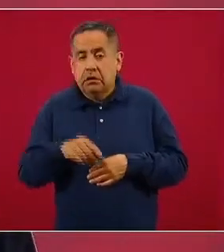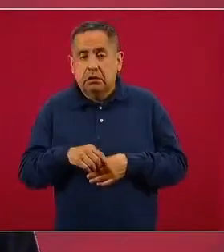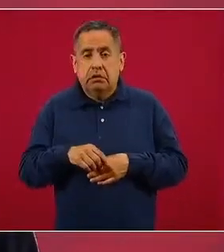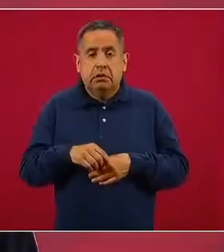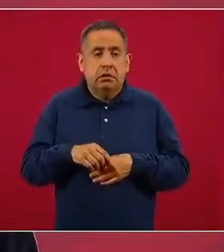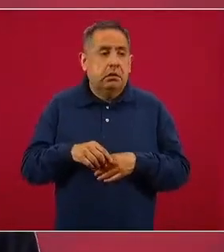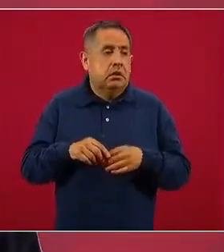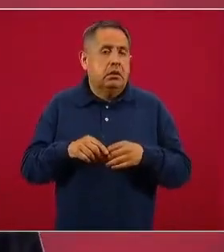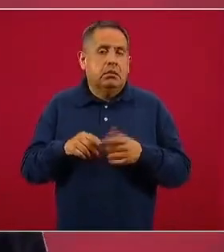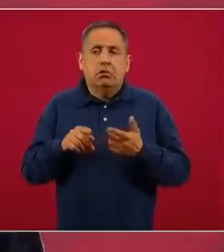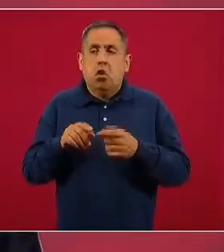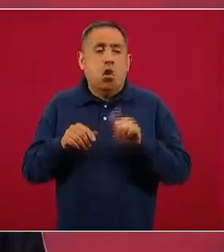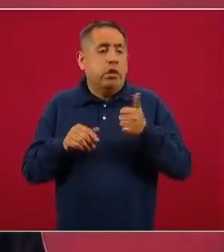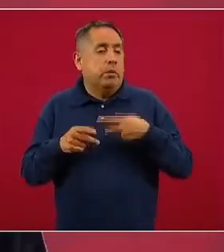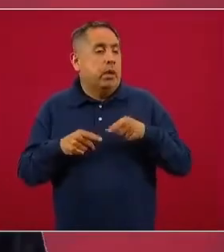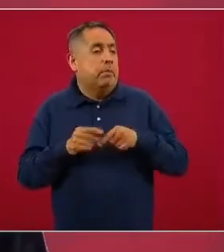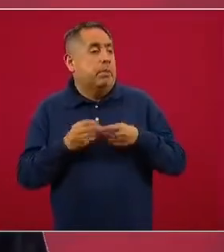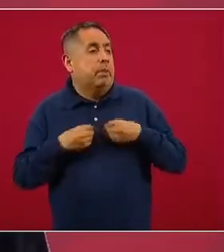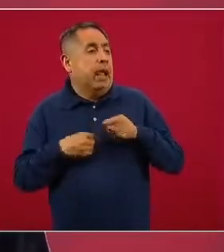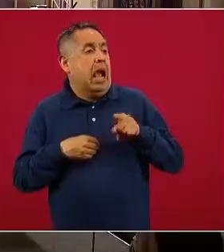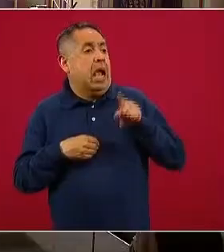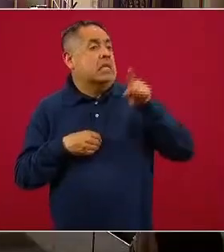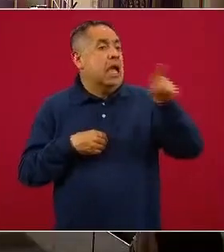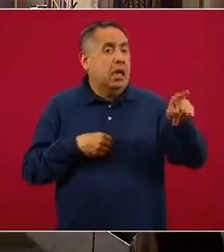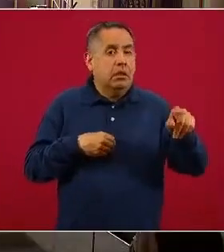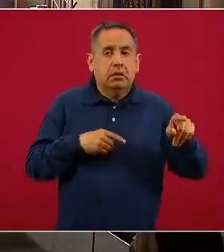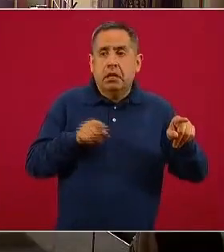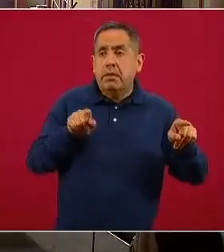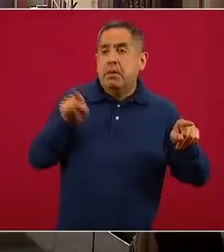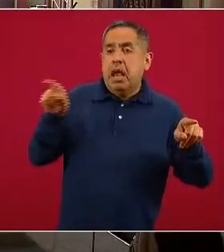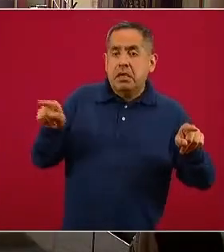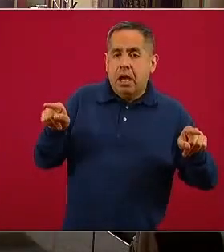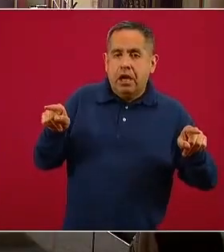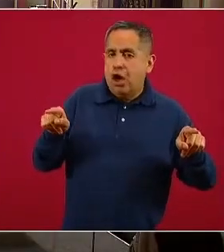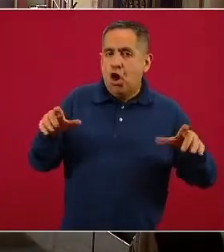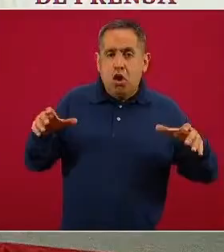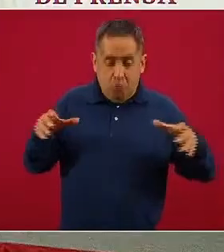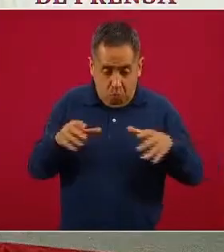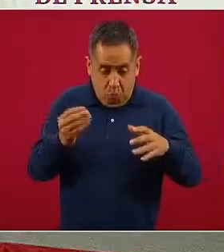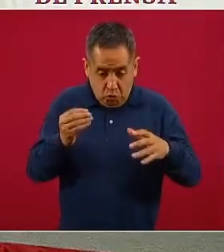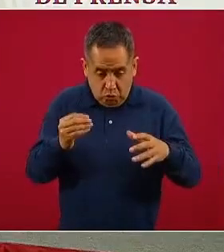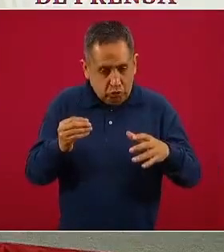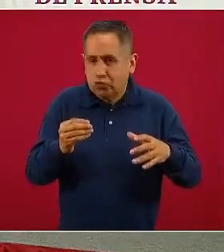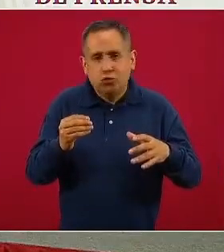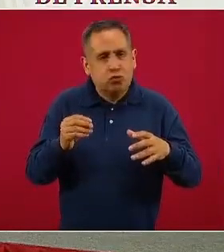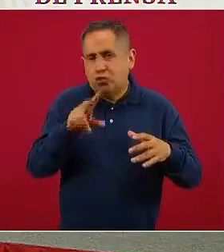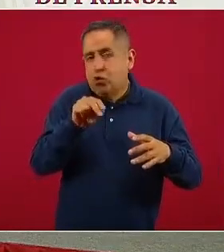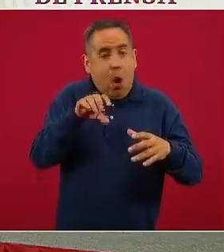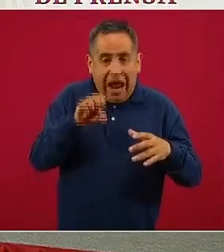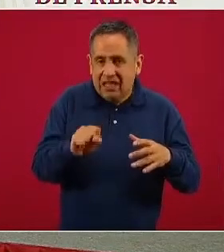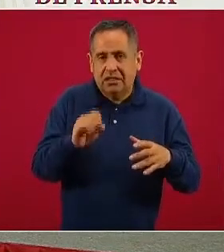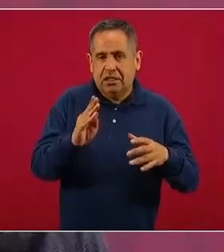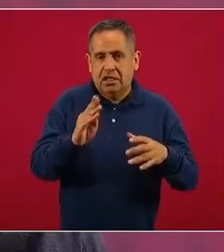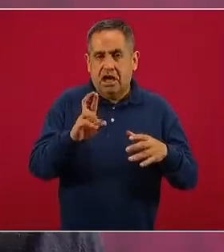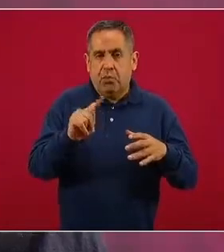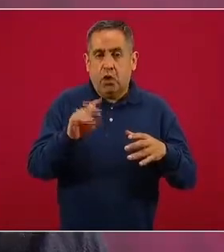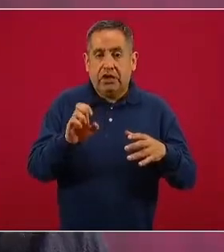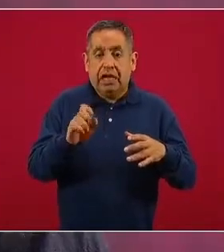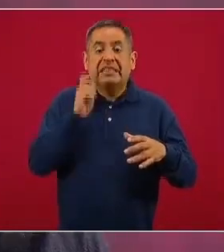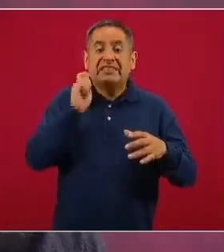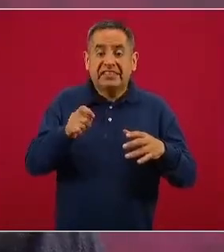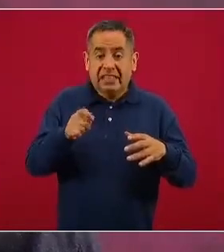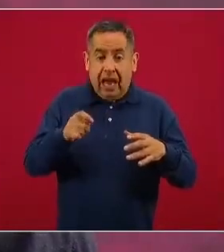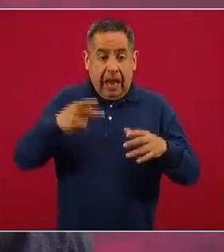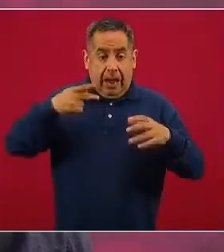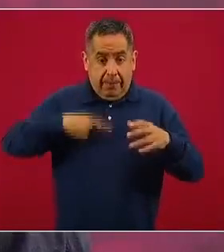colonia B. Por ese simple hecho todavía no es un brote. El estudio de brote tiene que identificar que todas esas